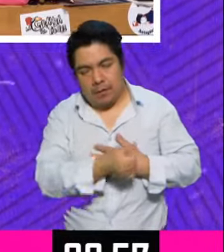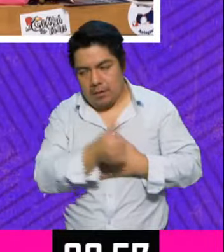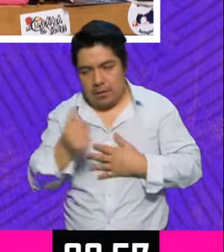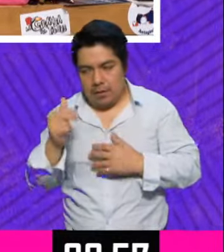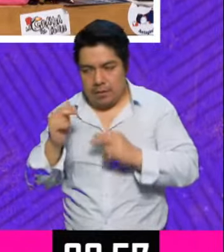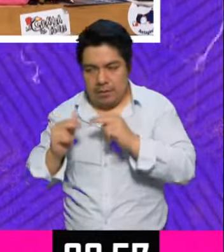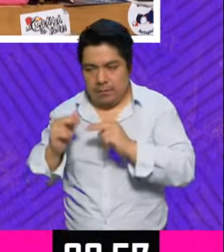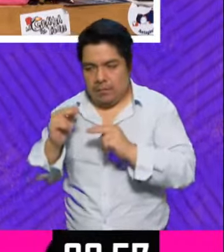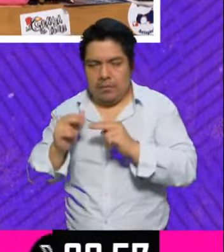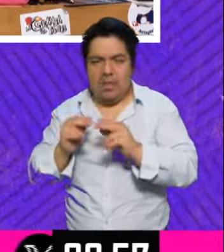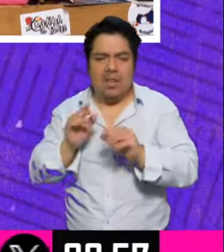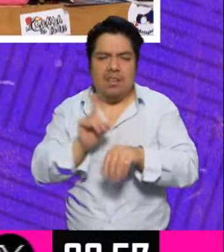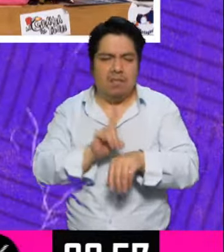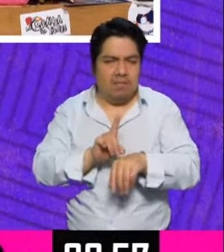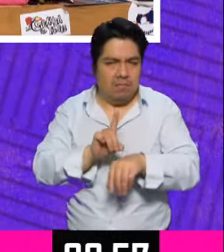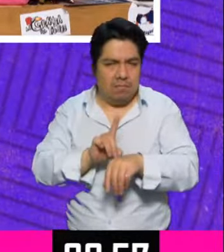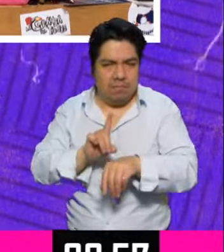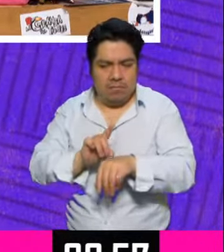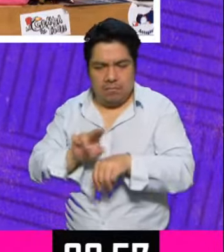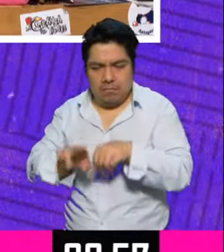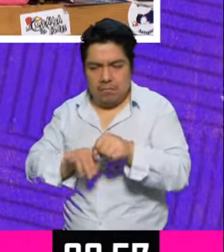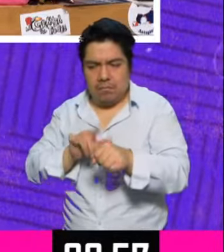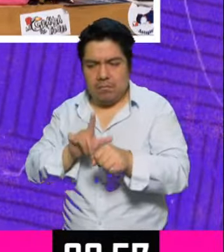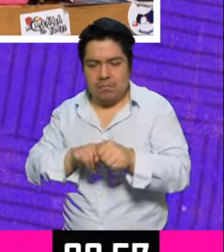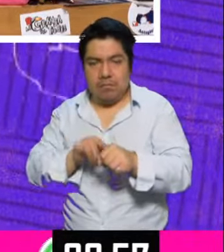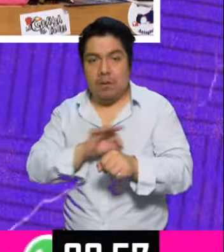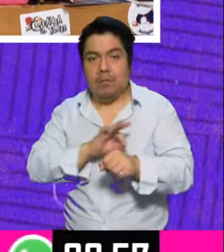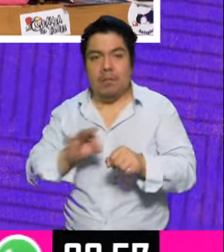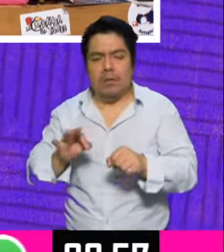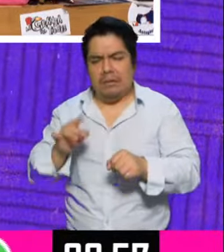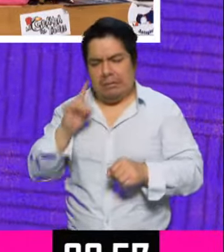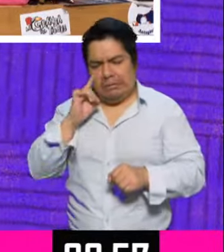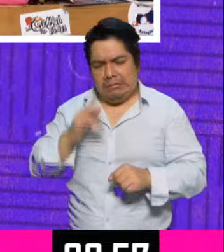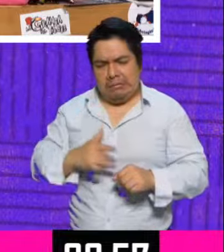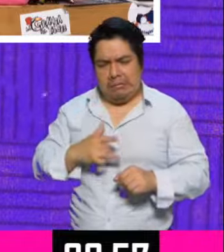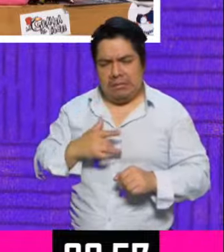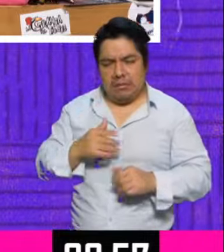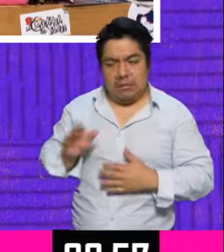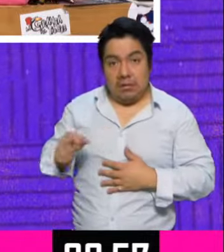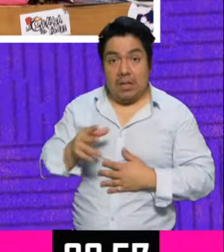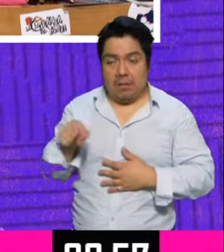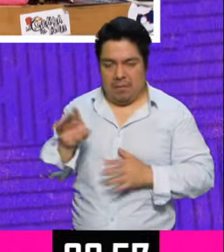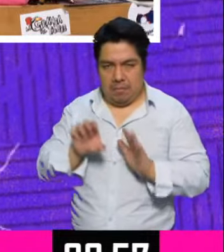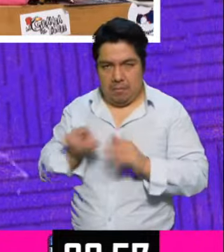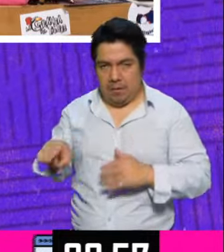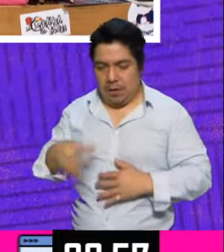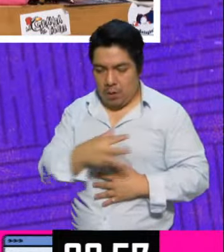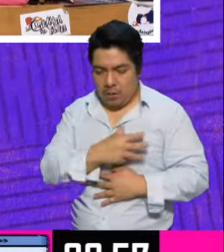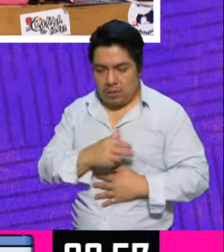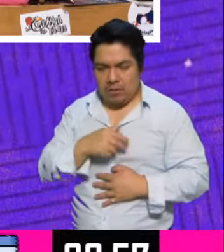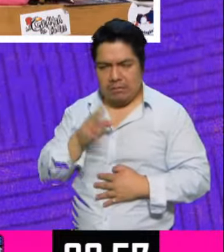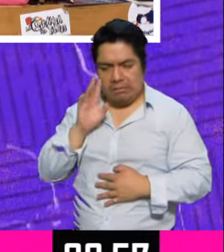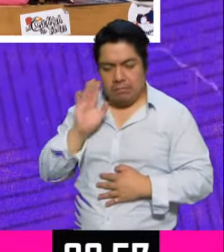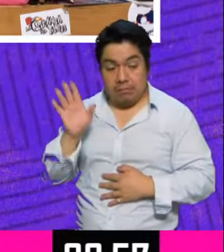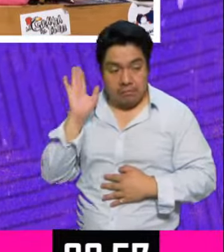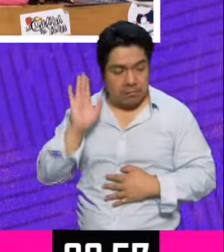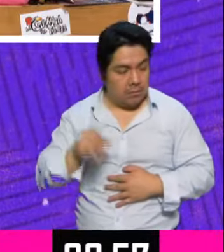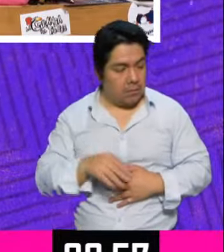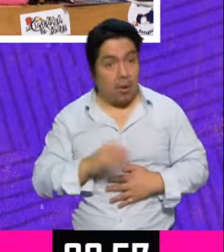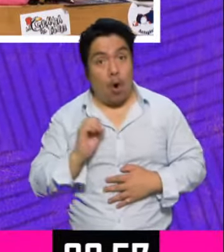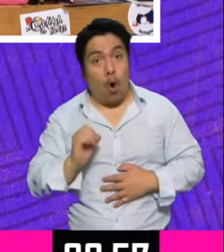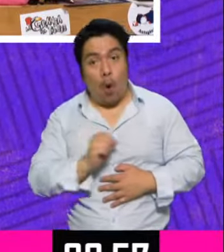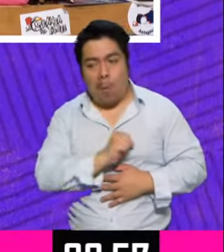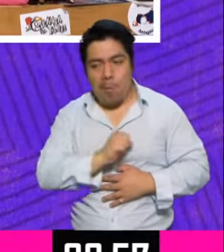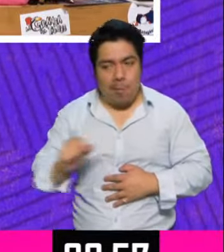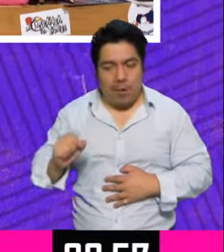a nivel cotidiano podemos ser indiferentes o sádicos con nuestros hijos y entonces por ejemplo